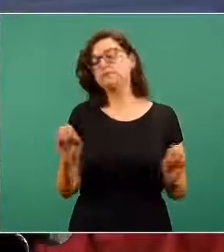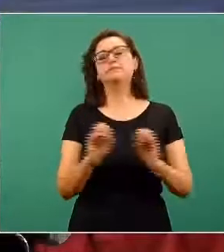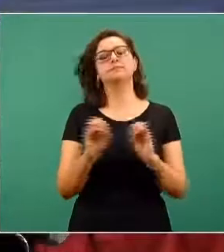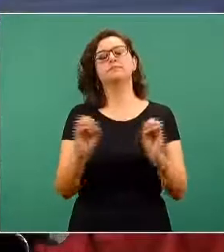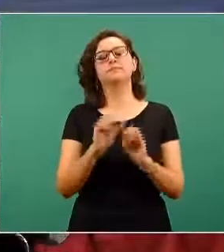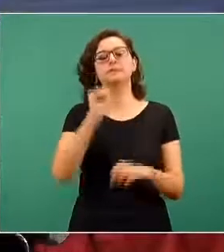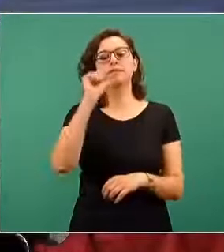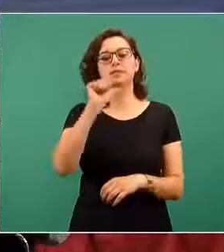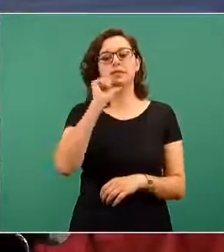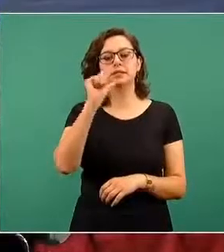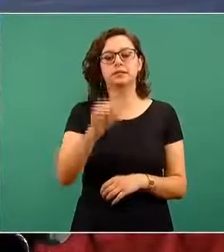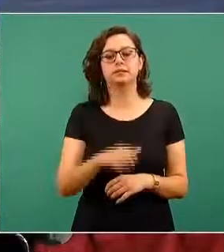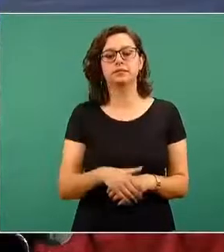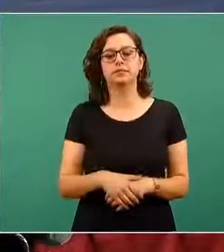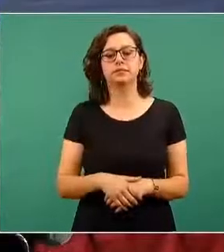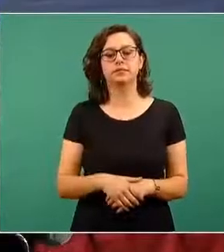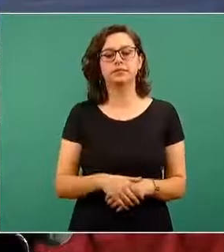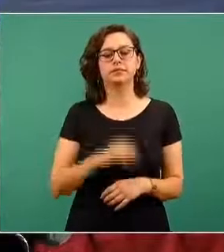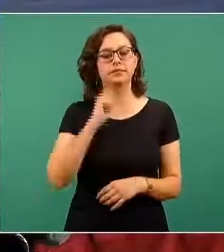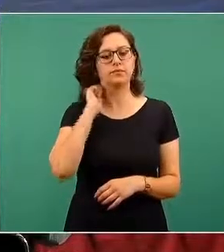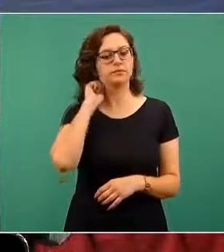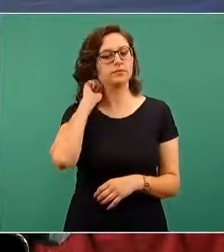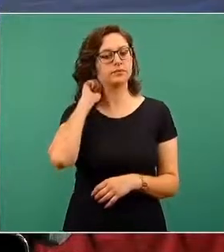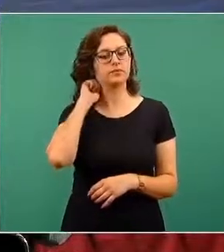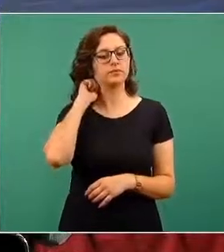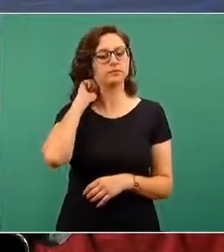Ayer por la noche recibimos las